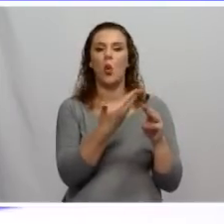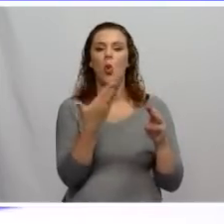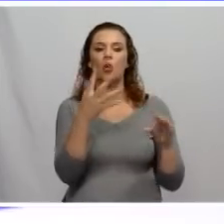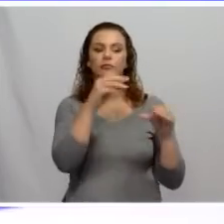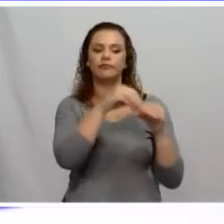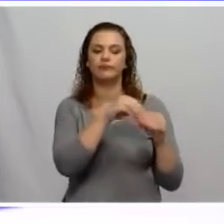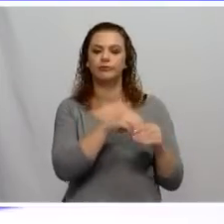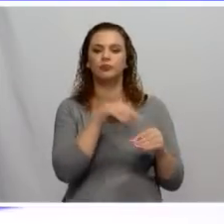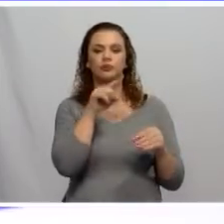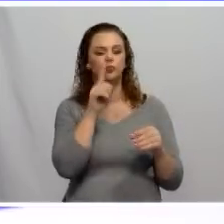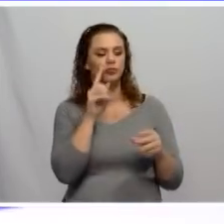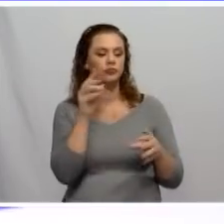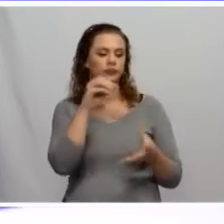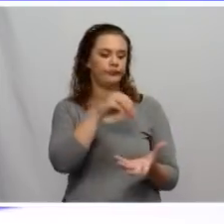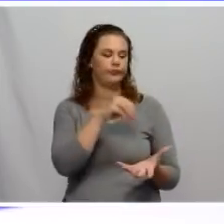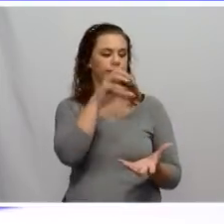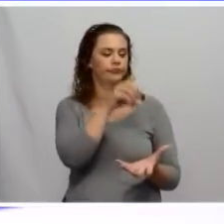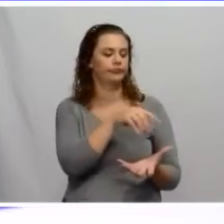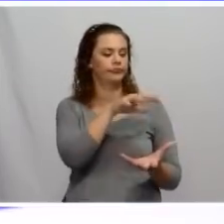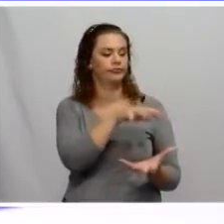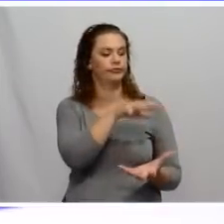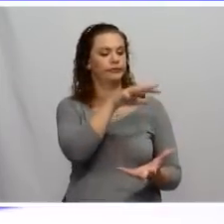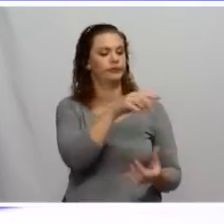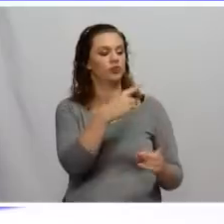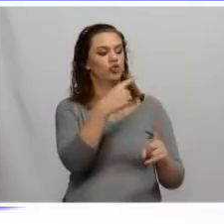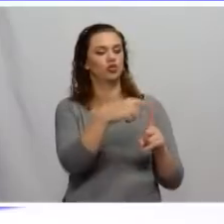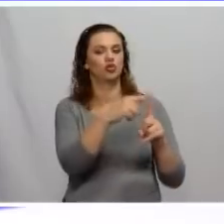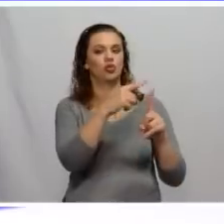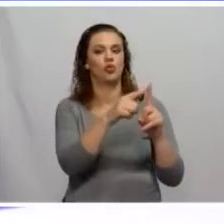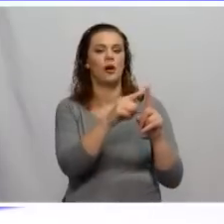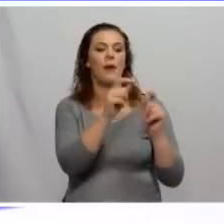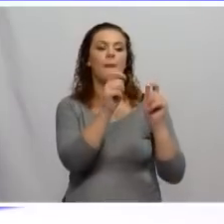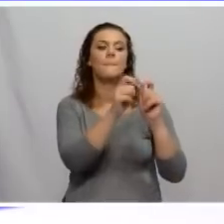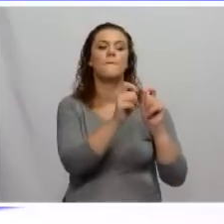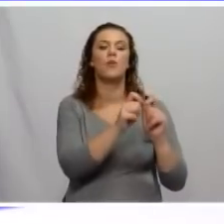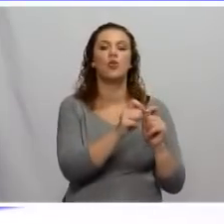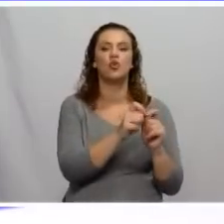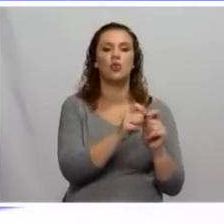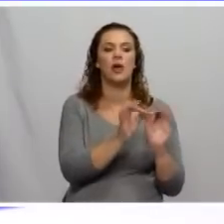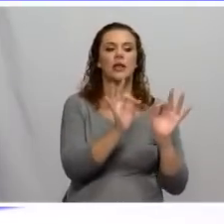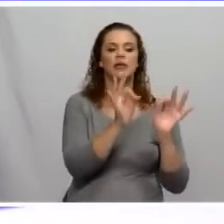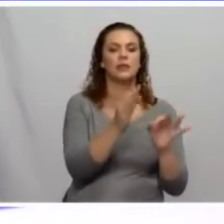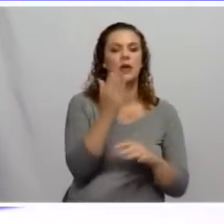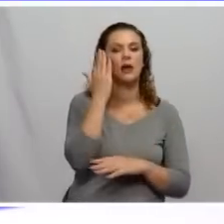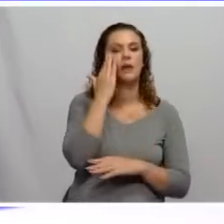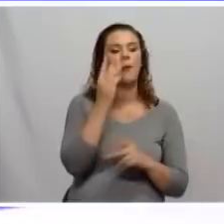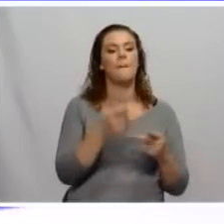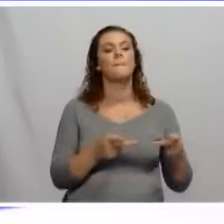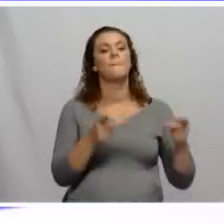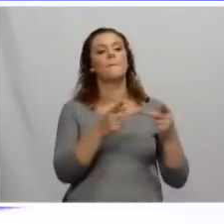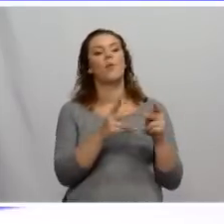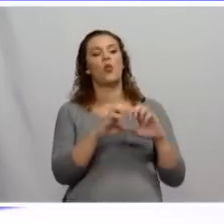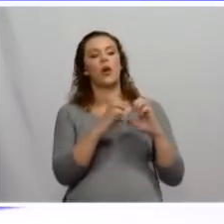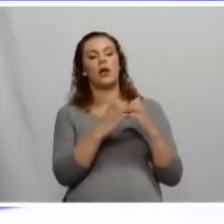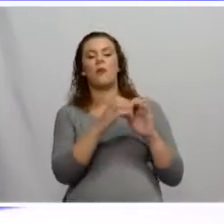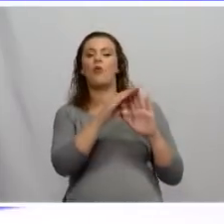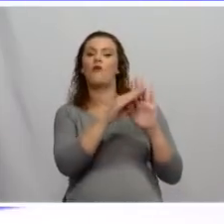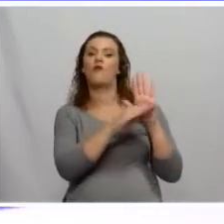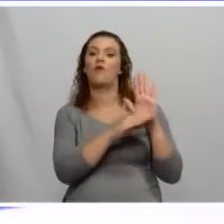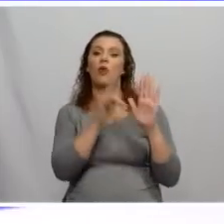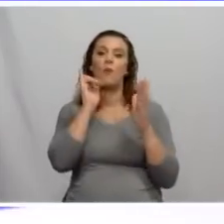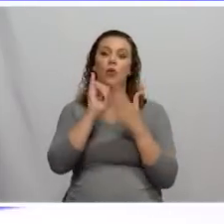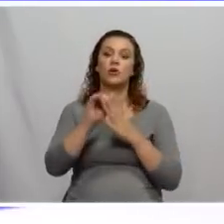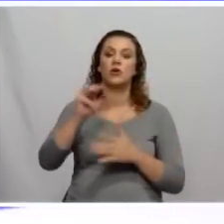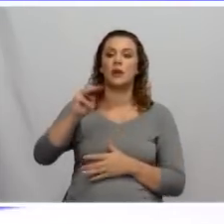que usted lo va echando como en un cajoncito y van sumándole al puntaje que es el que determina la posición en el ranking FIFA por eso